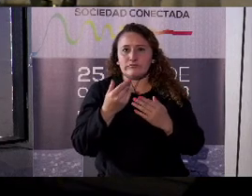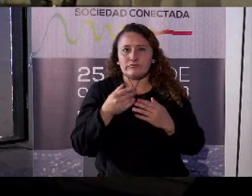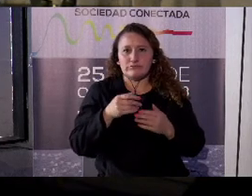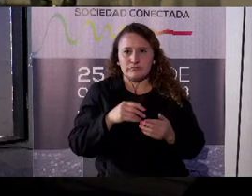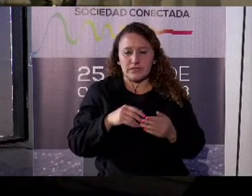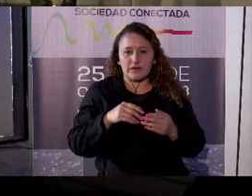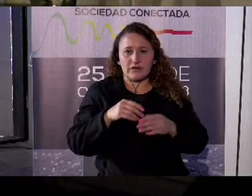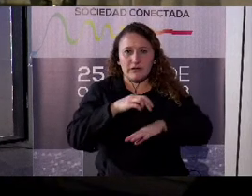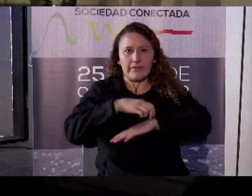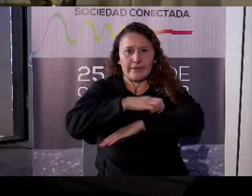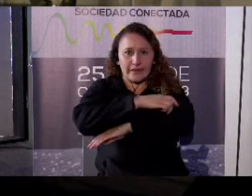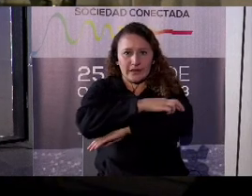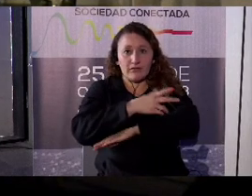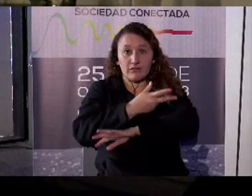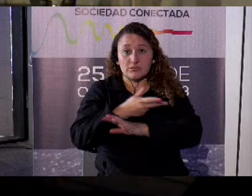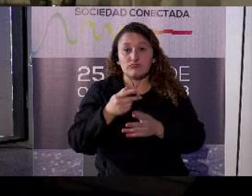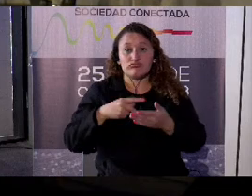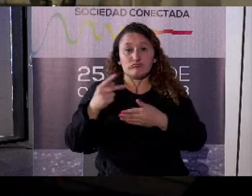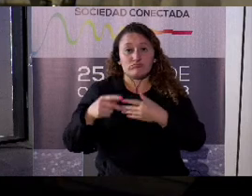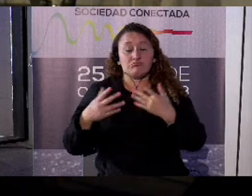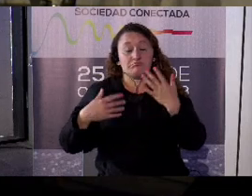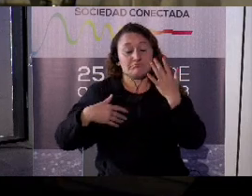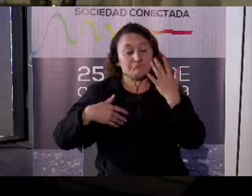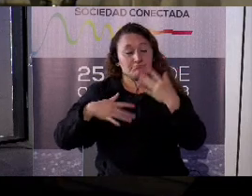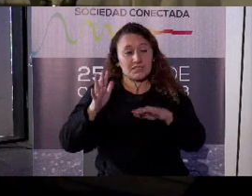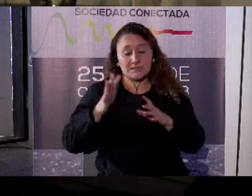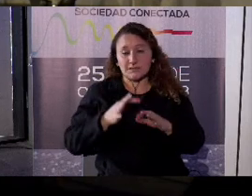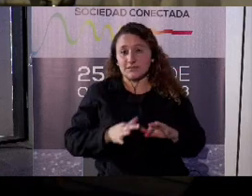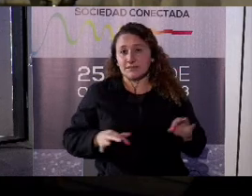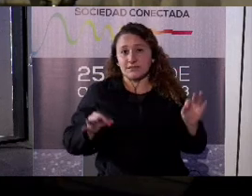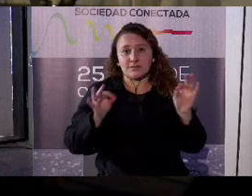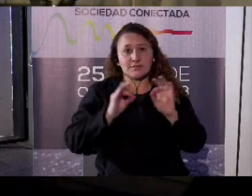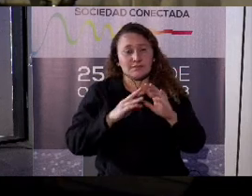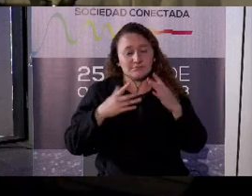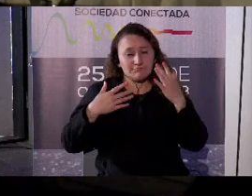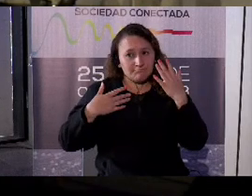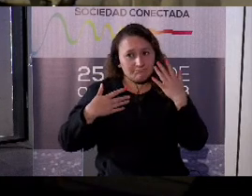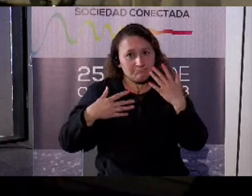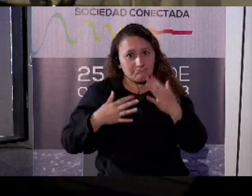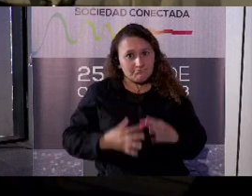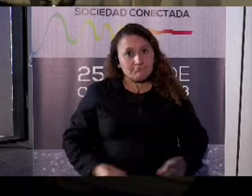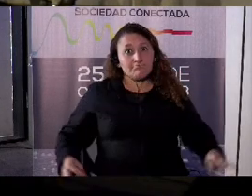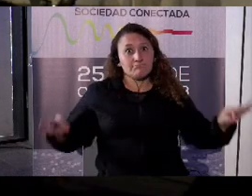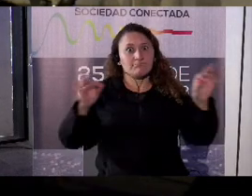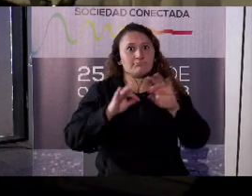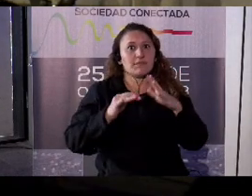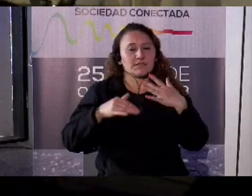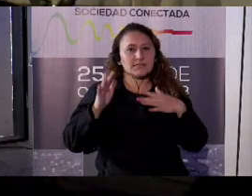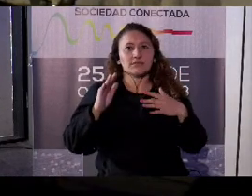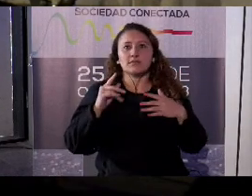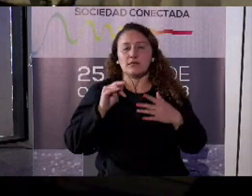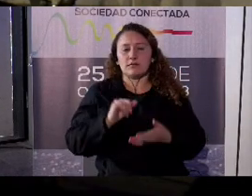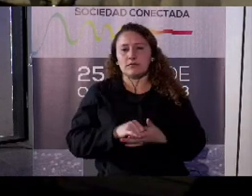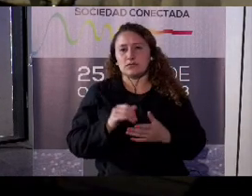etcétera esto es una de nuestros proyectos más importantes porque es eh eh está enfocado el ámbito